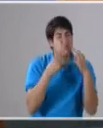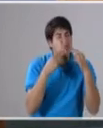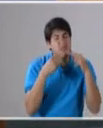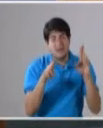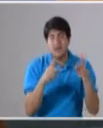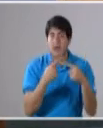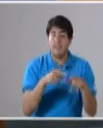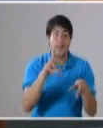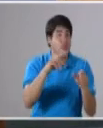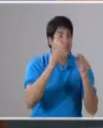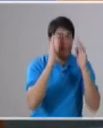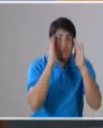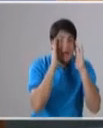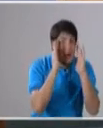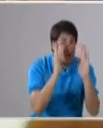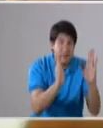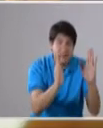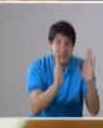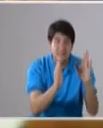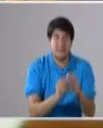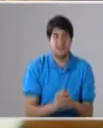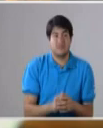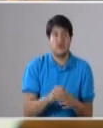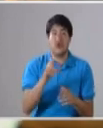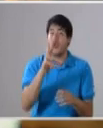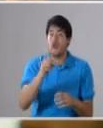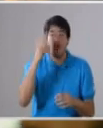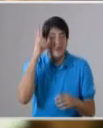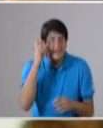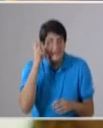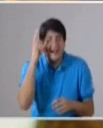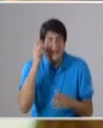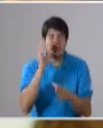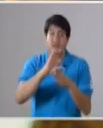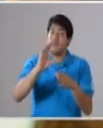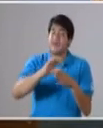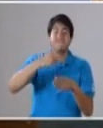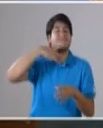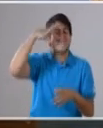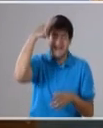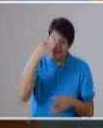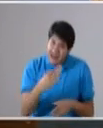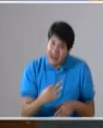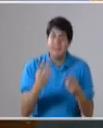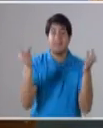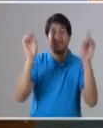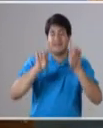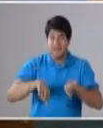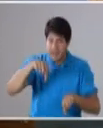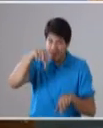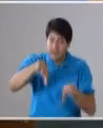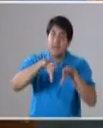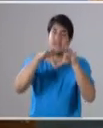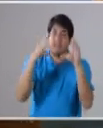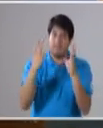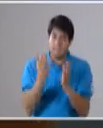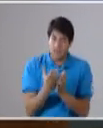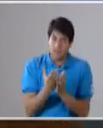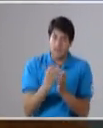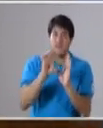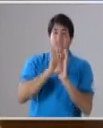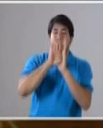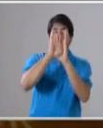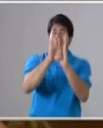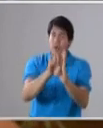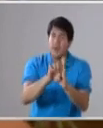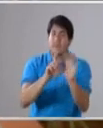pero no se percatan, no han puesto atención ni están escuchando lo que verdaderamente está sucediendo. Por ejemplo, la